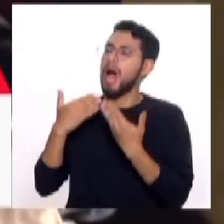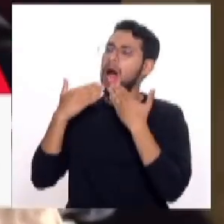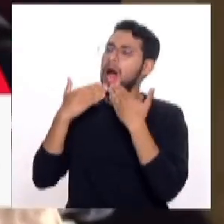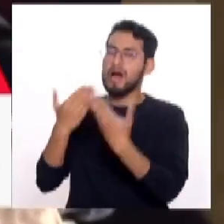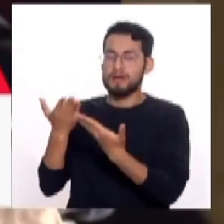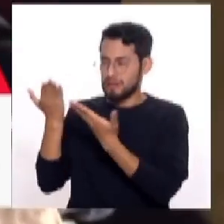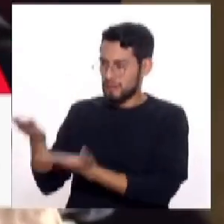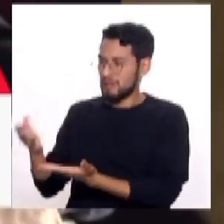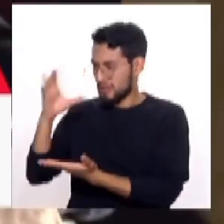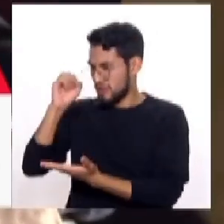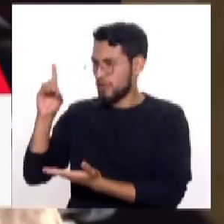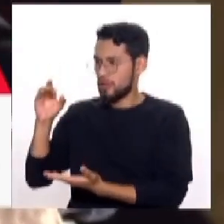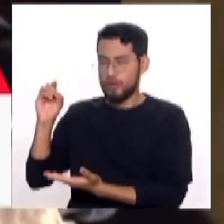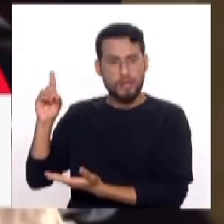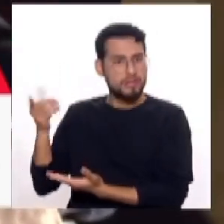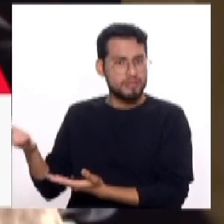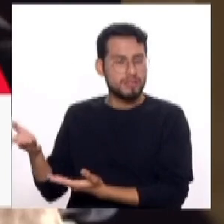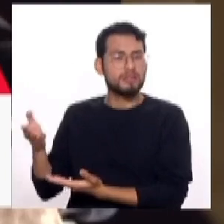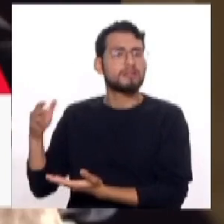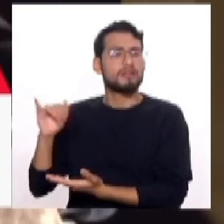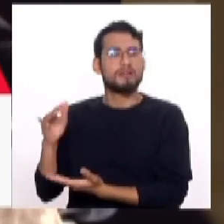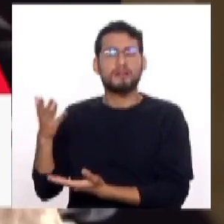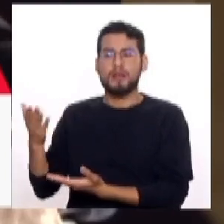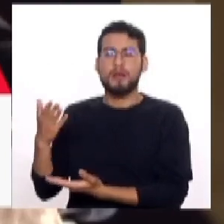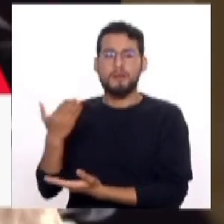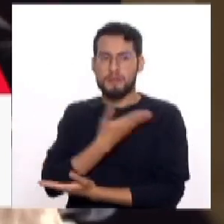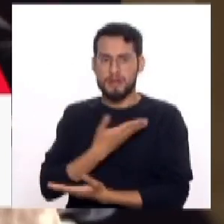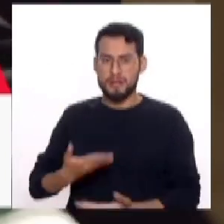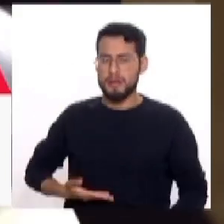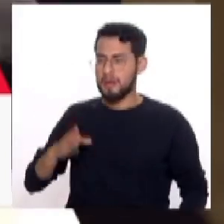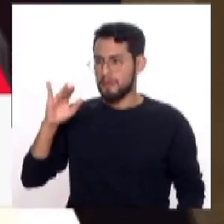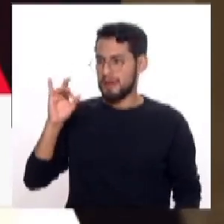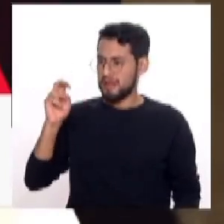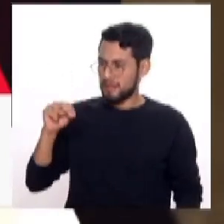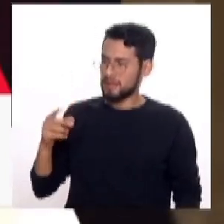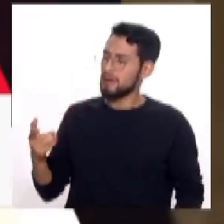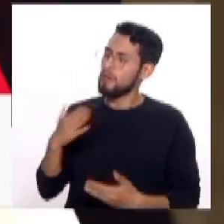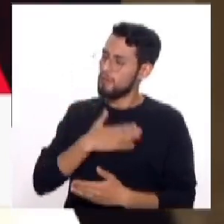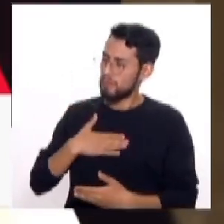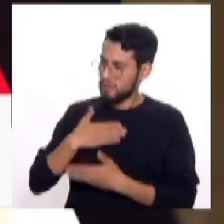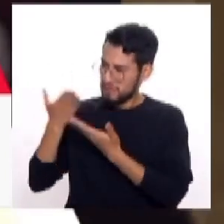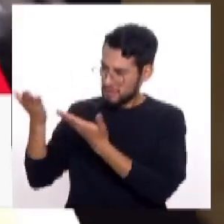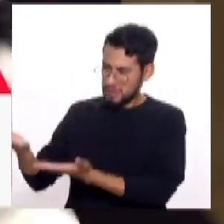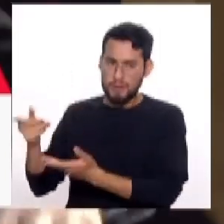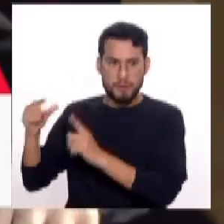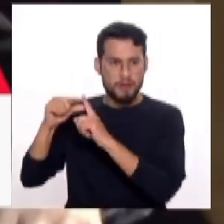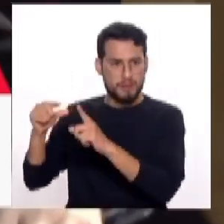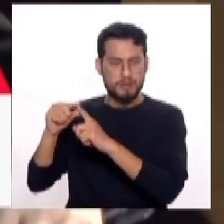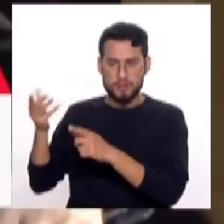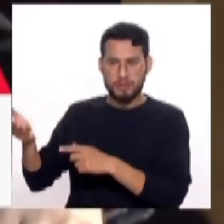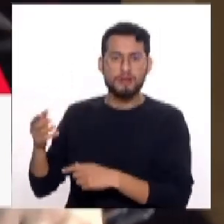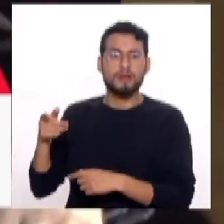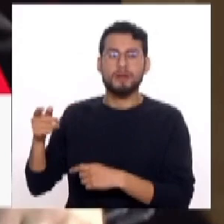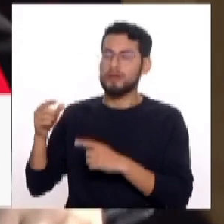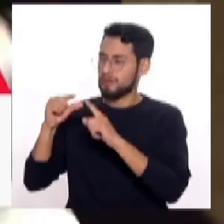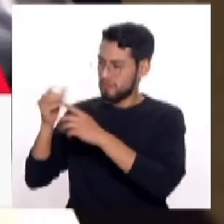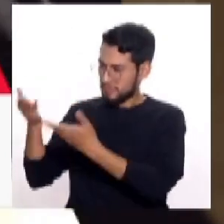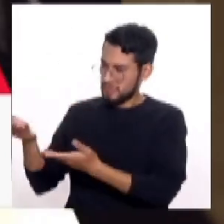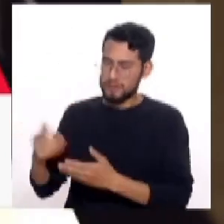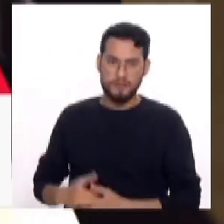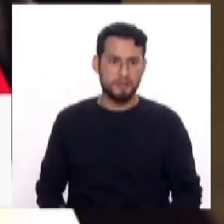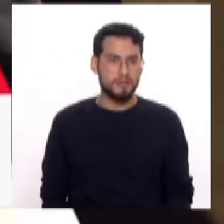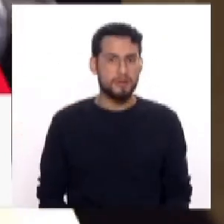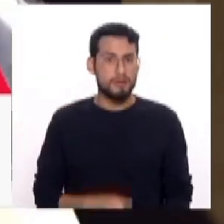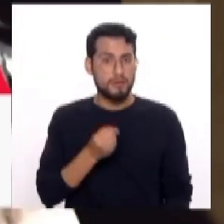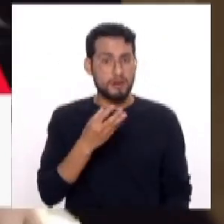al senador dod y al presidente biden por favor tienes las palabras decir usted